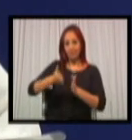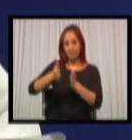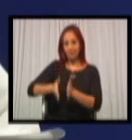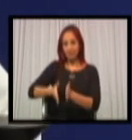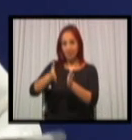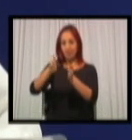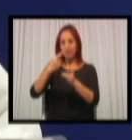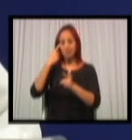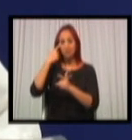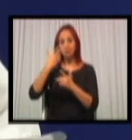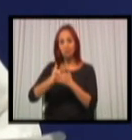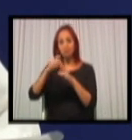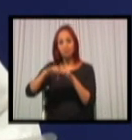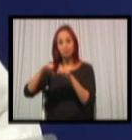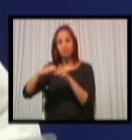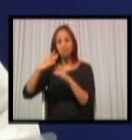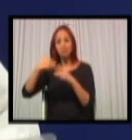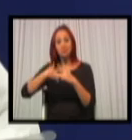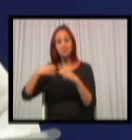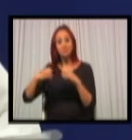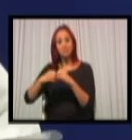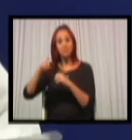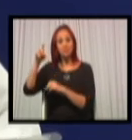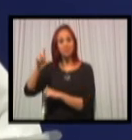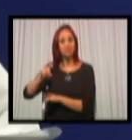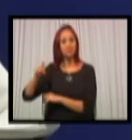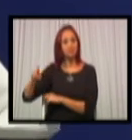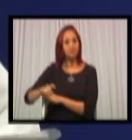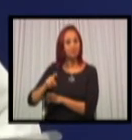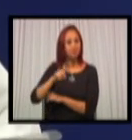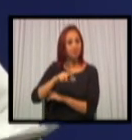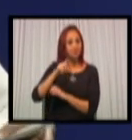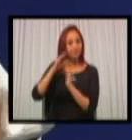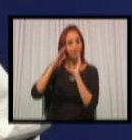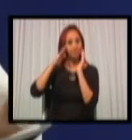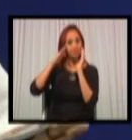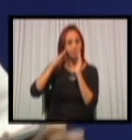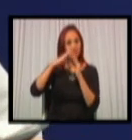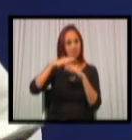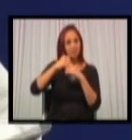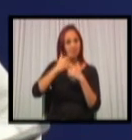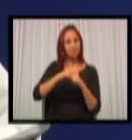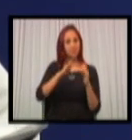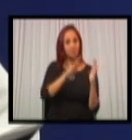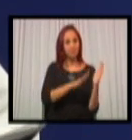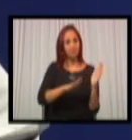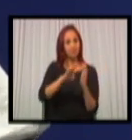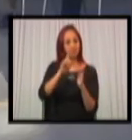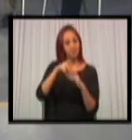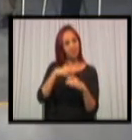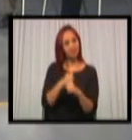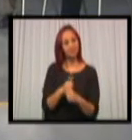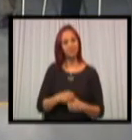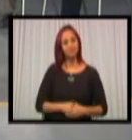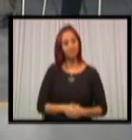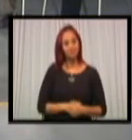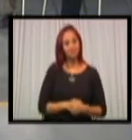priorizando donde haya más necesidad, ahí enfocarnos y hacer la planificación que haya que hacer.